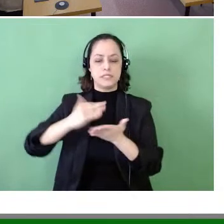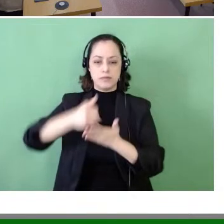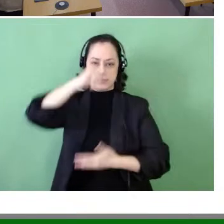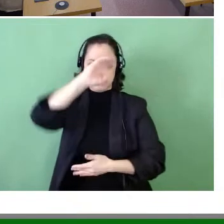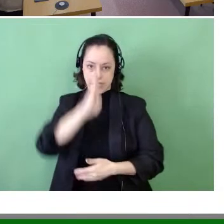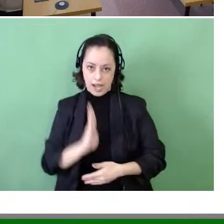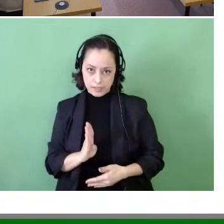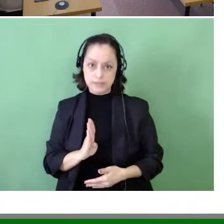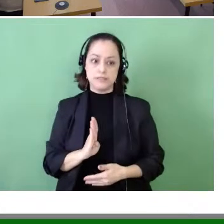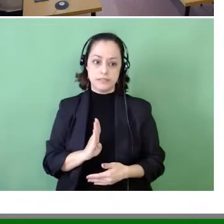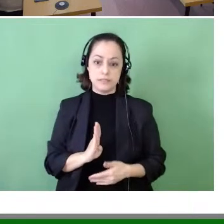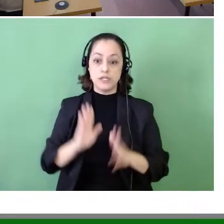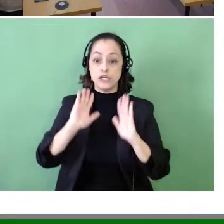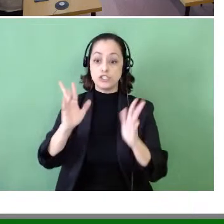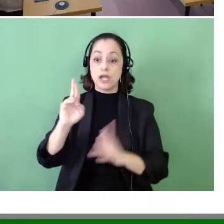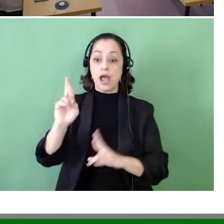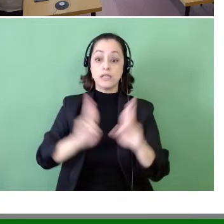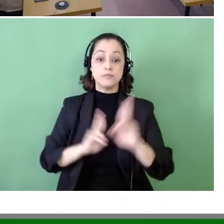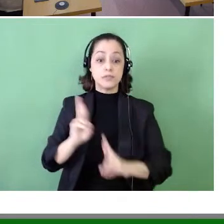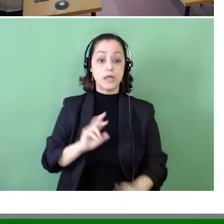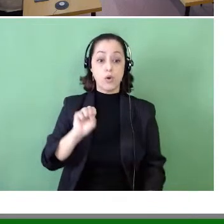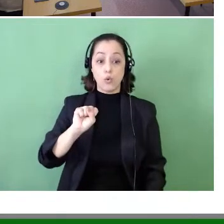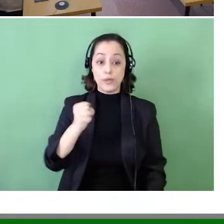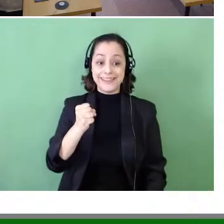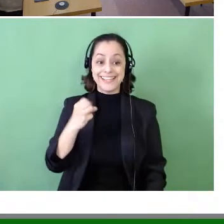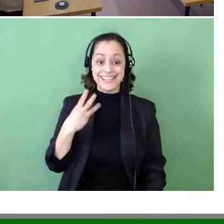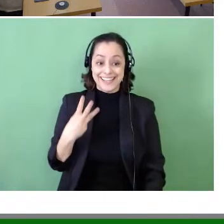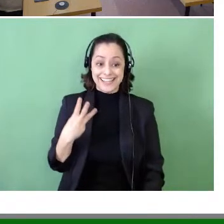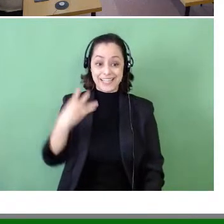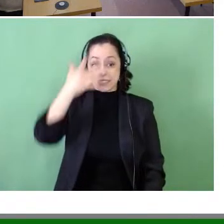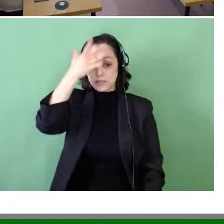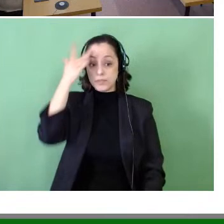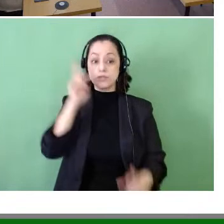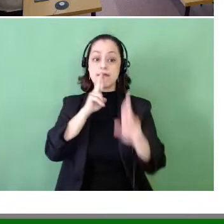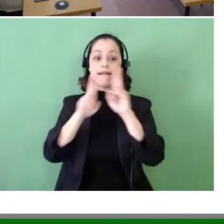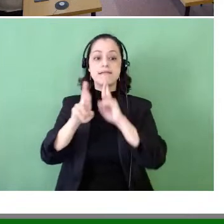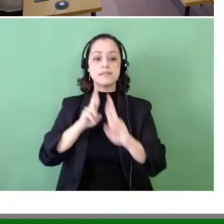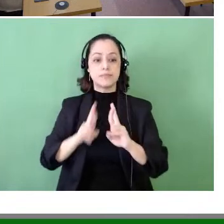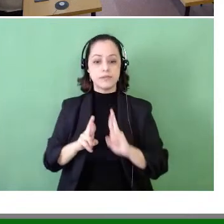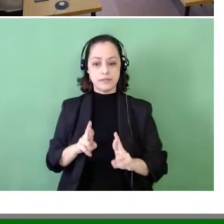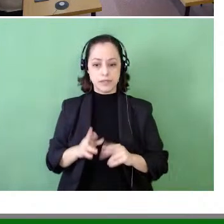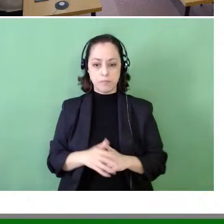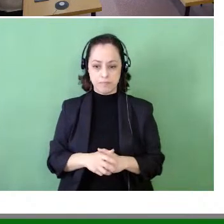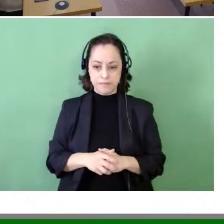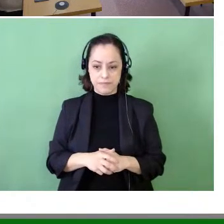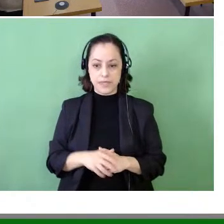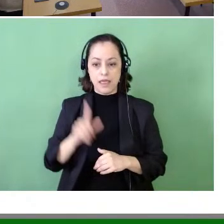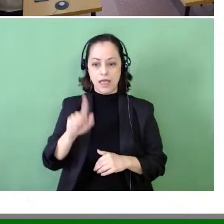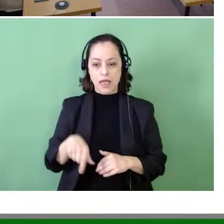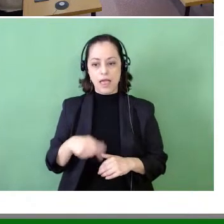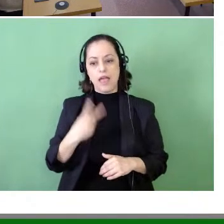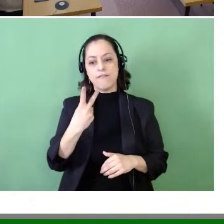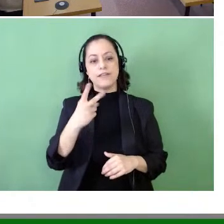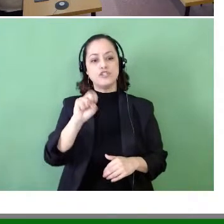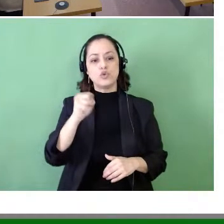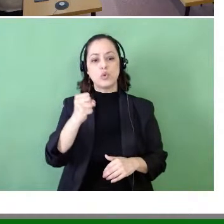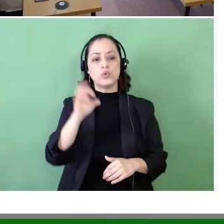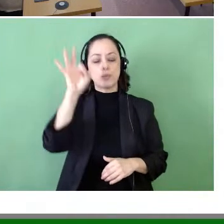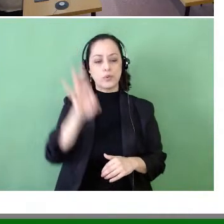tuvimos 83 participantes que nos contestaron, que son 28% de región